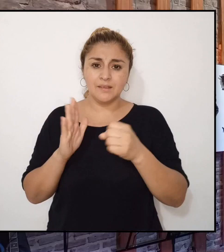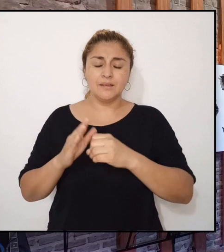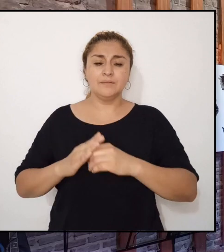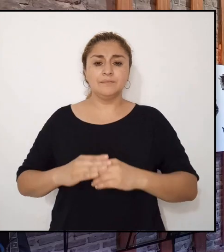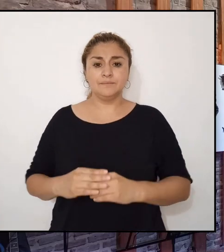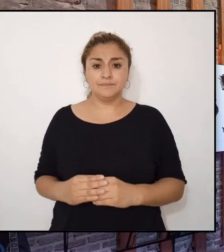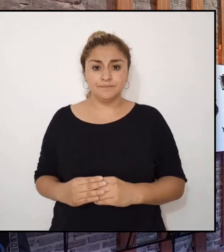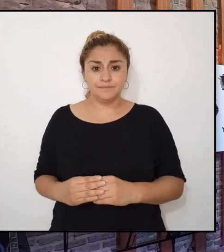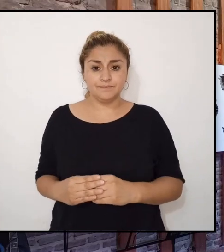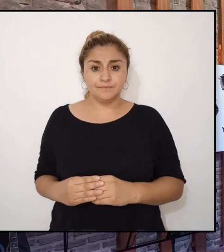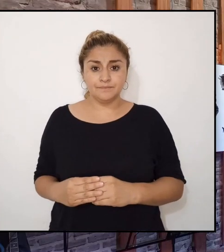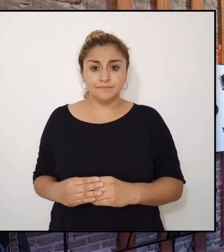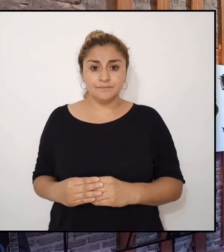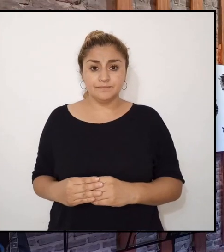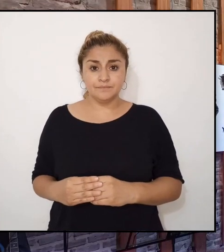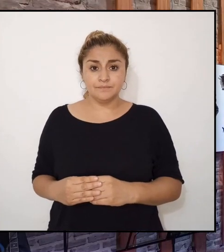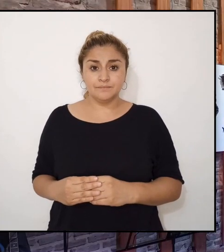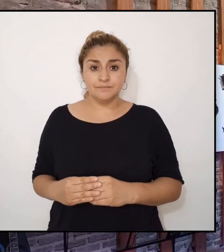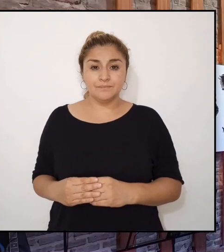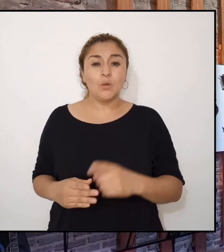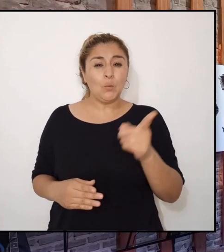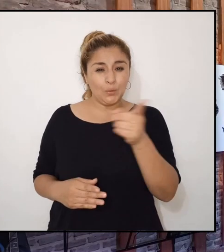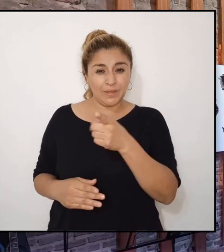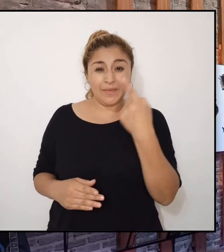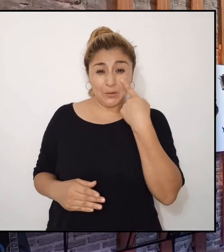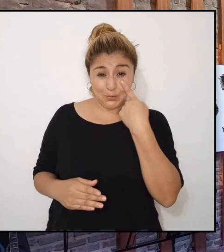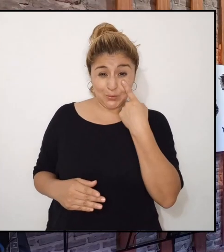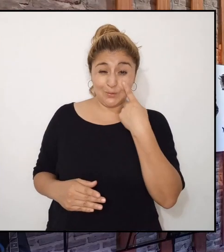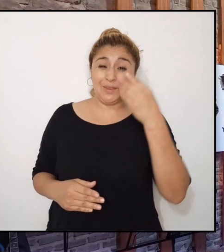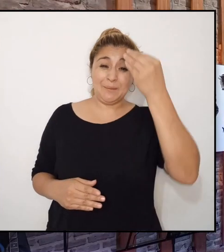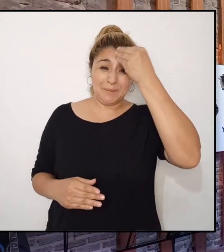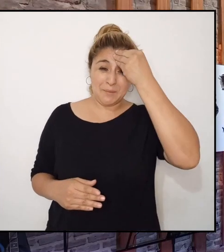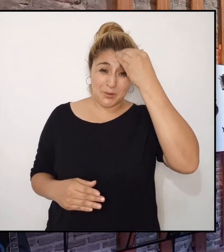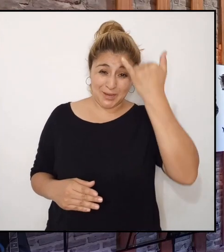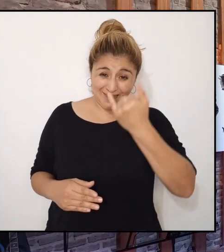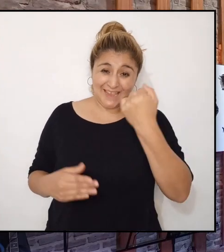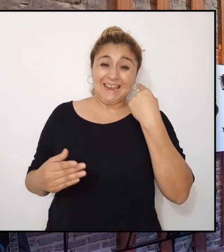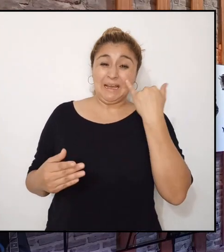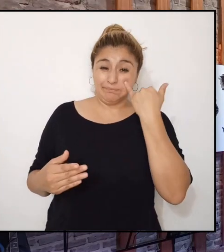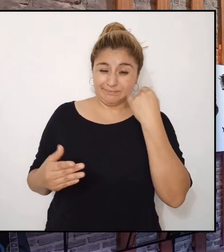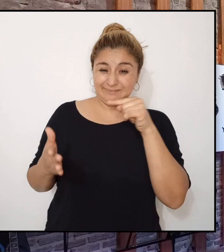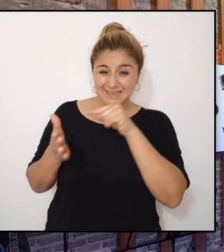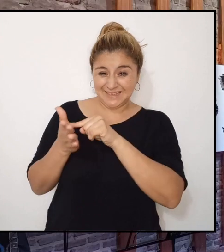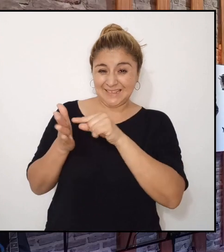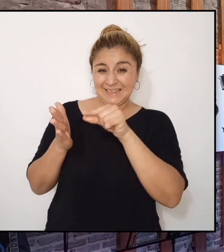Usted se lo debe conocer tal vez de memoria, ¿no? O varios. Que